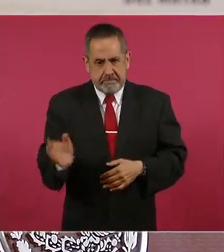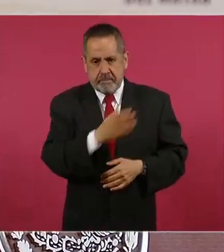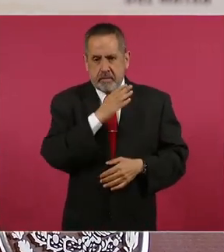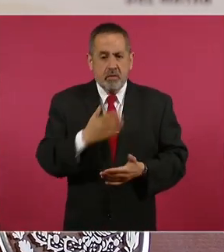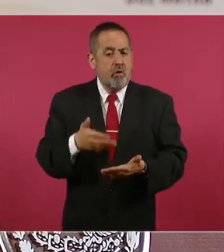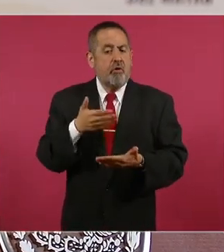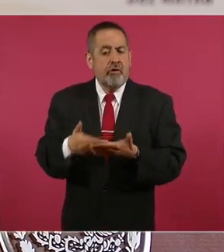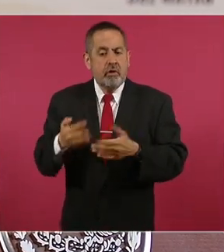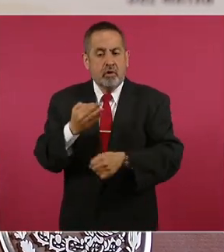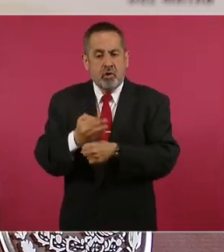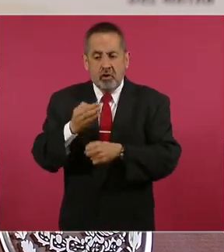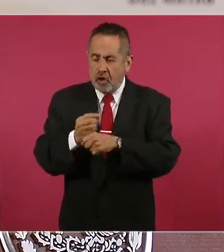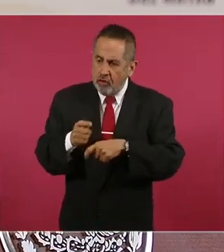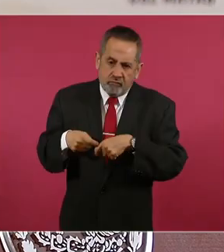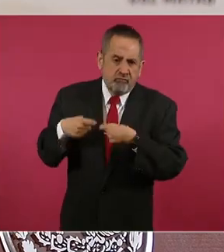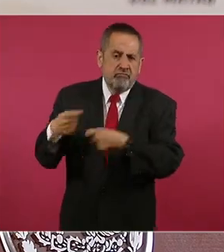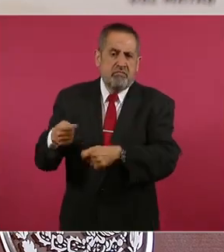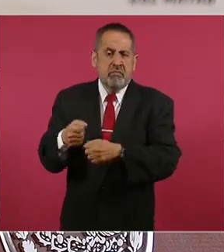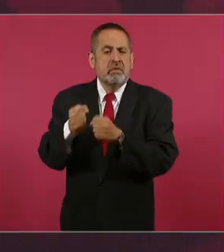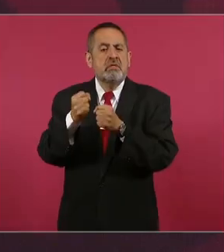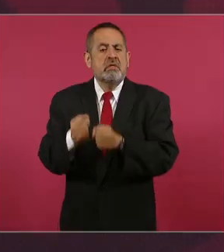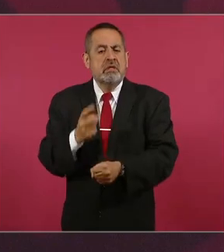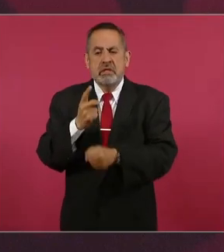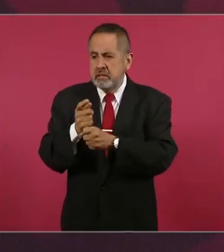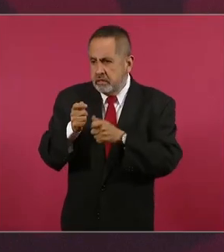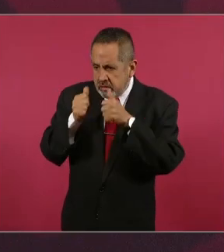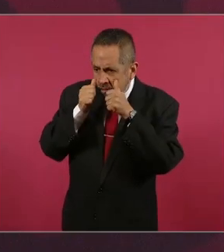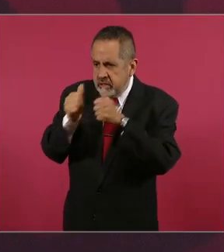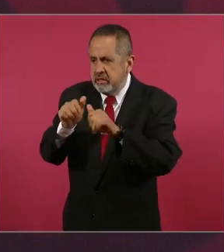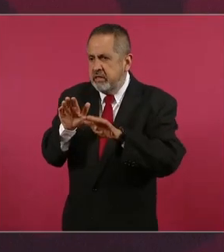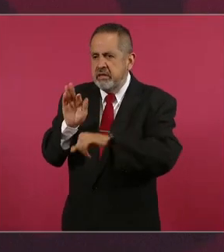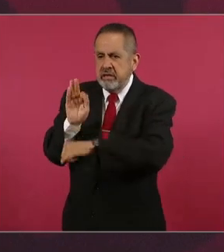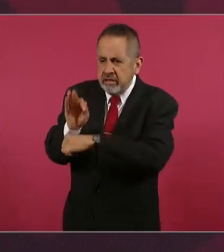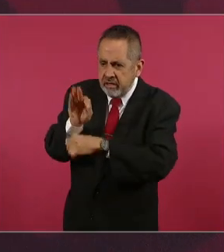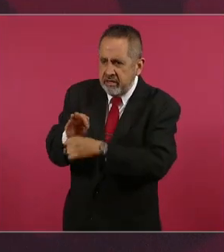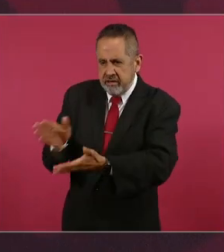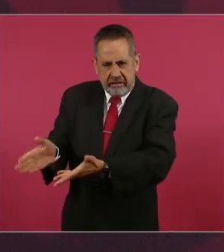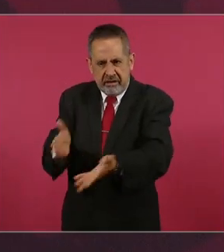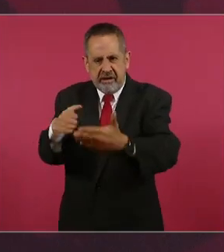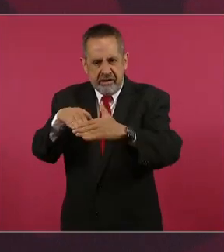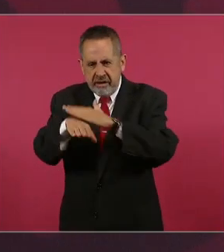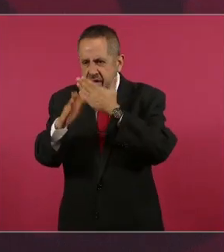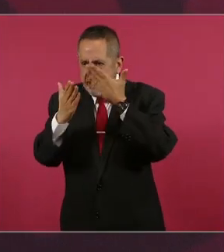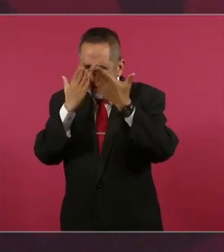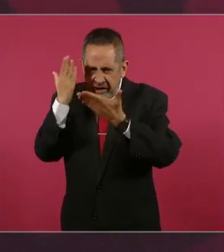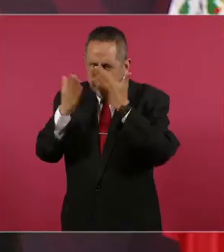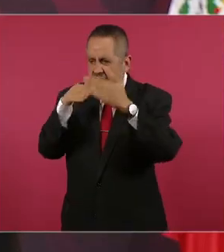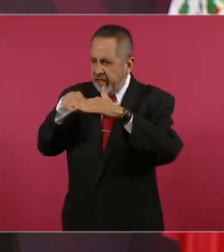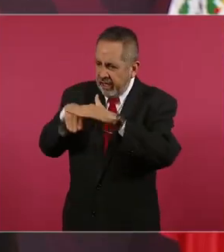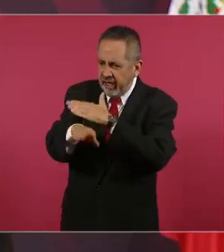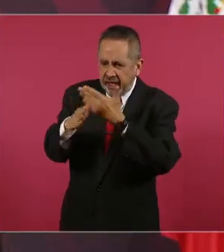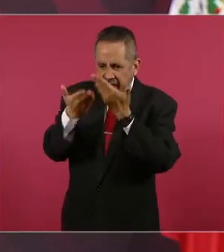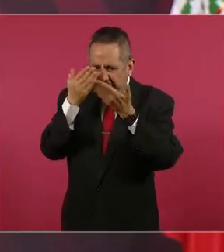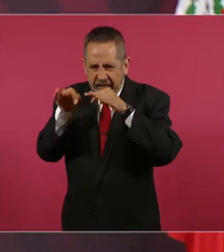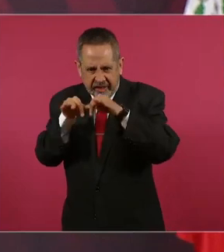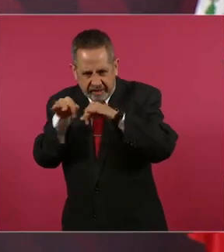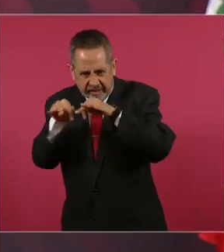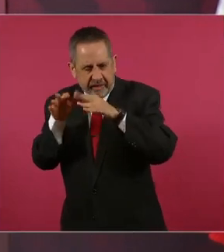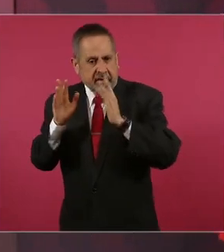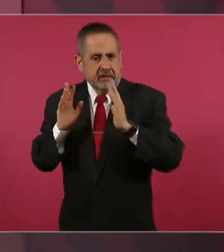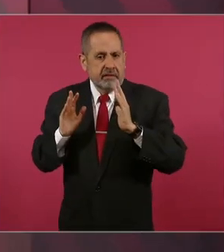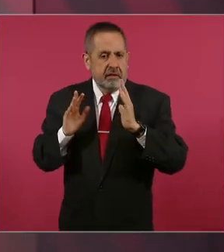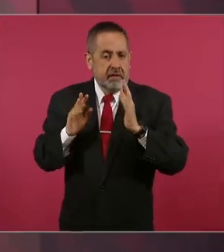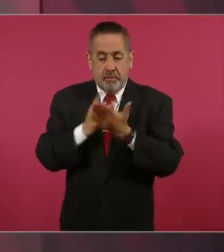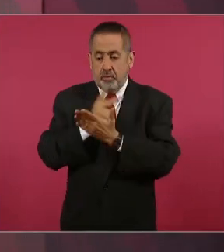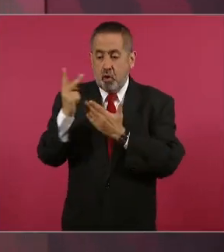Ahora se garantiza a los jóvenes el derecho a la educación y el derecho al trabajo. Este programa de Jóvenes